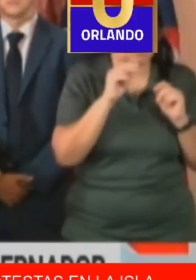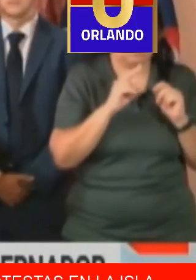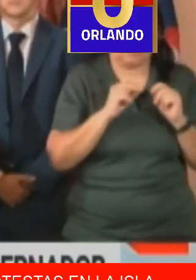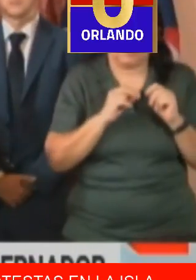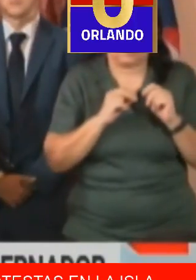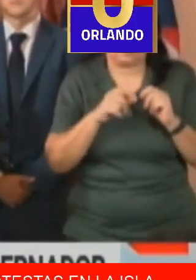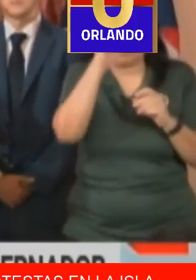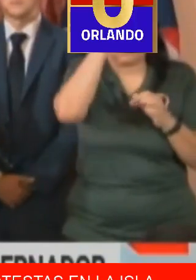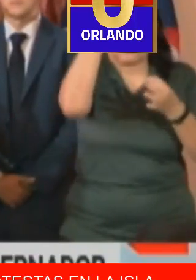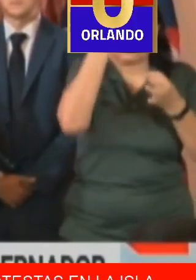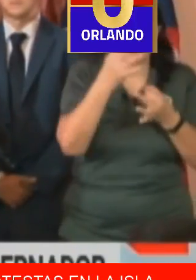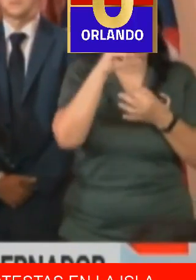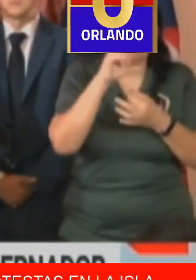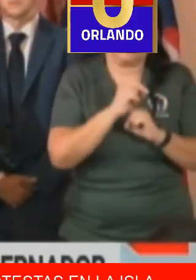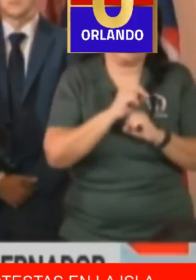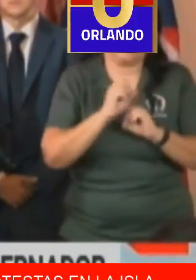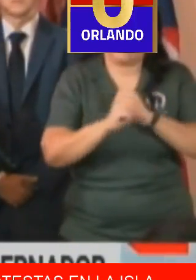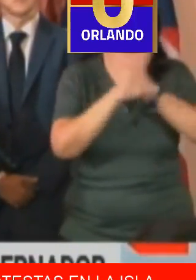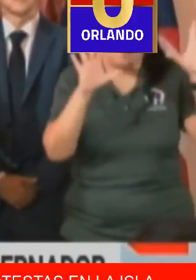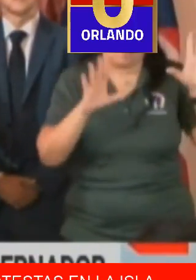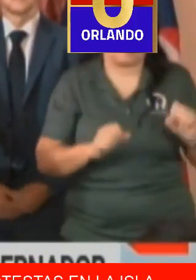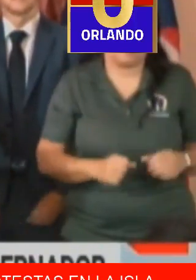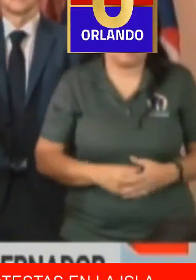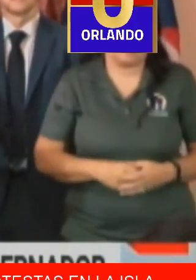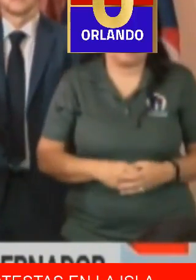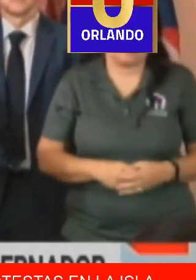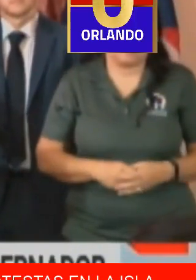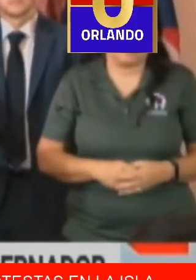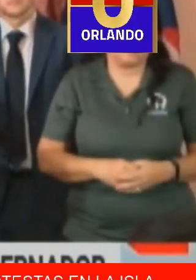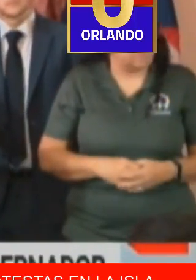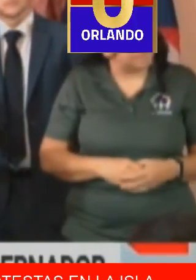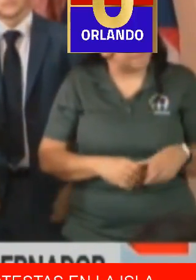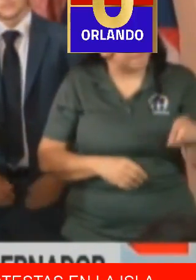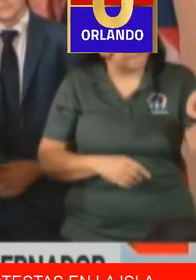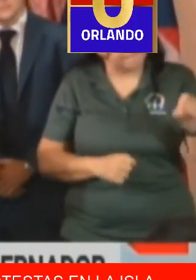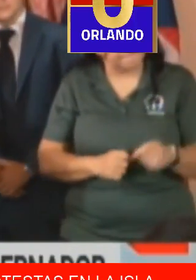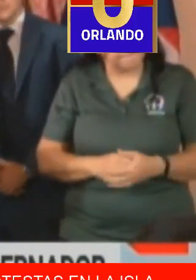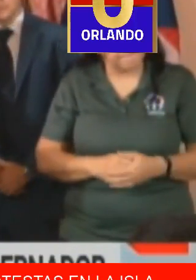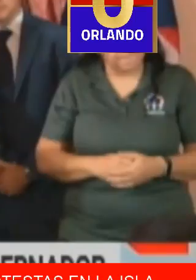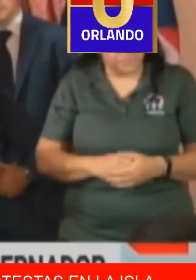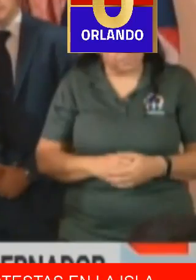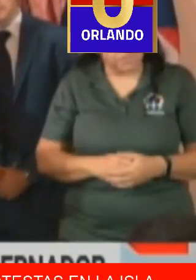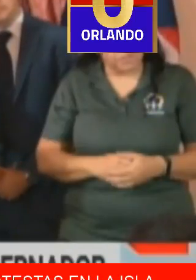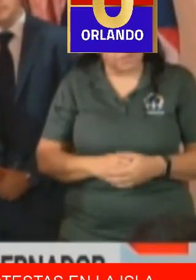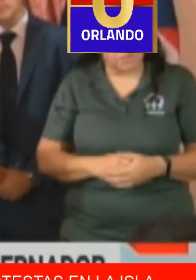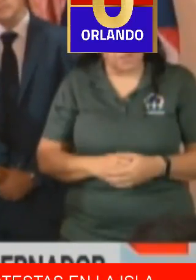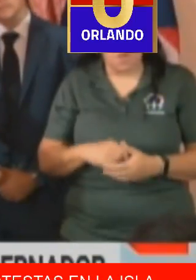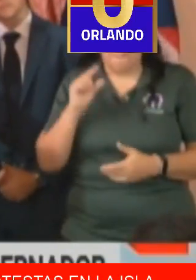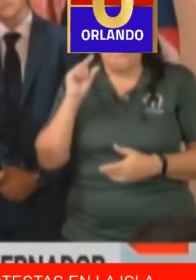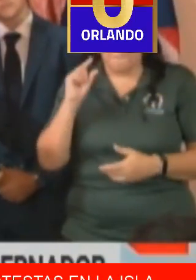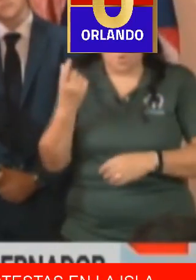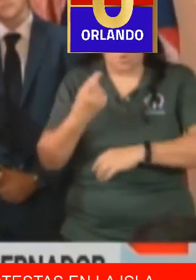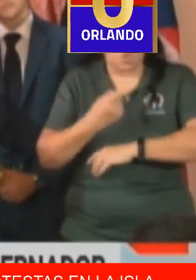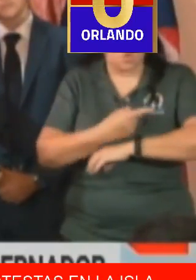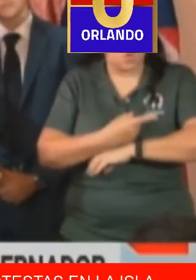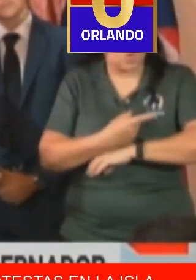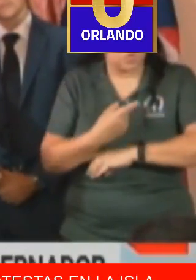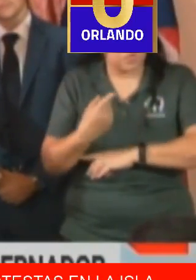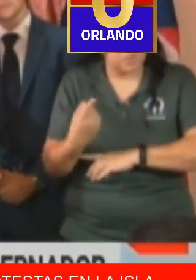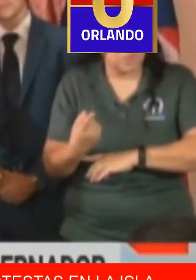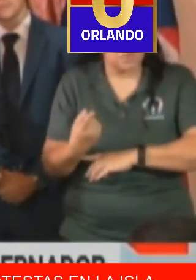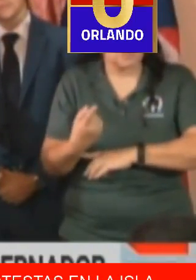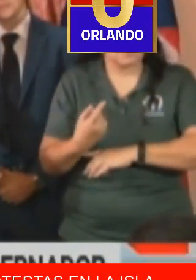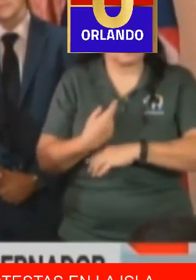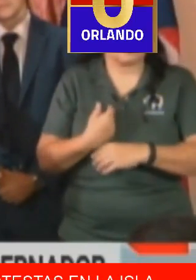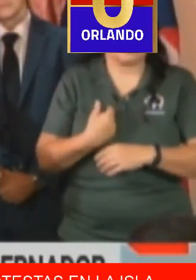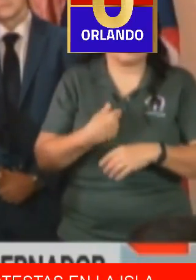tomado esa determinación, la determinación clara. Agencia EFE. Sí, han sido en pocos días las detenciones por corrupción,